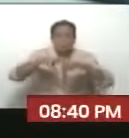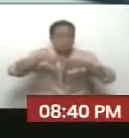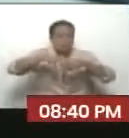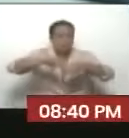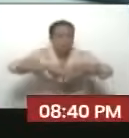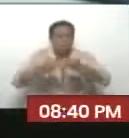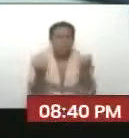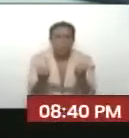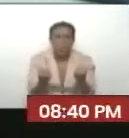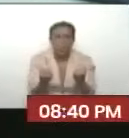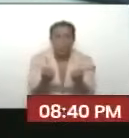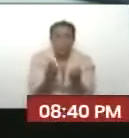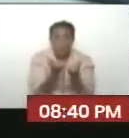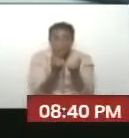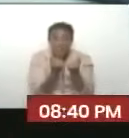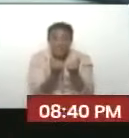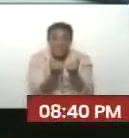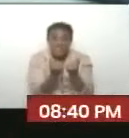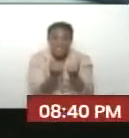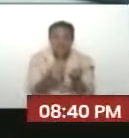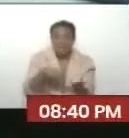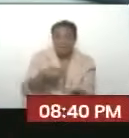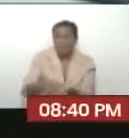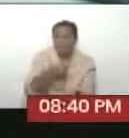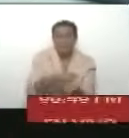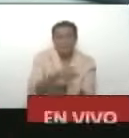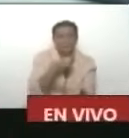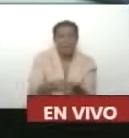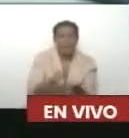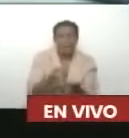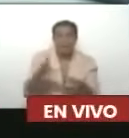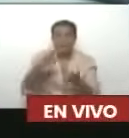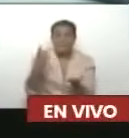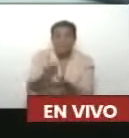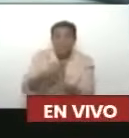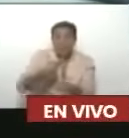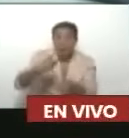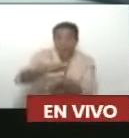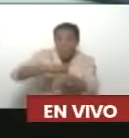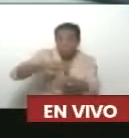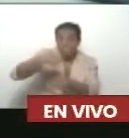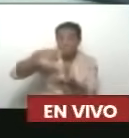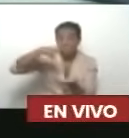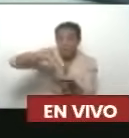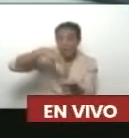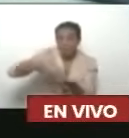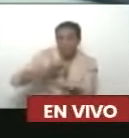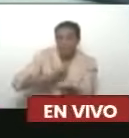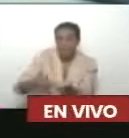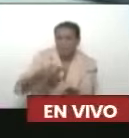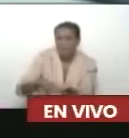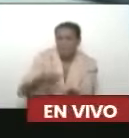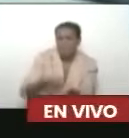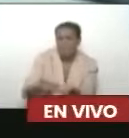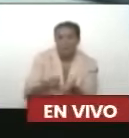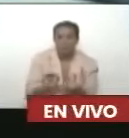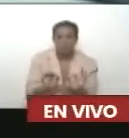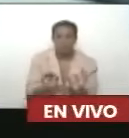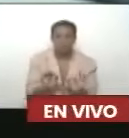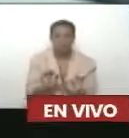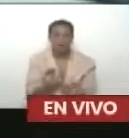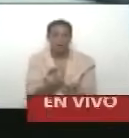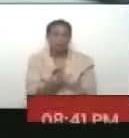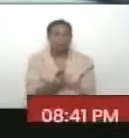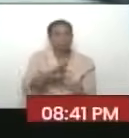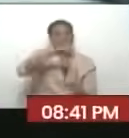había plata, cuando había billetes. Y le bajaban plata. Entonces él sale a cumplir el papel que le ponen los gringos.